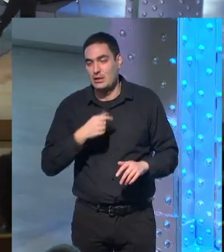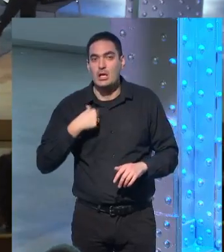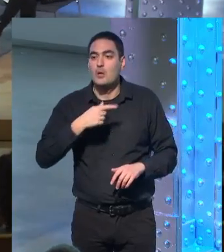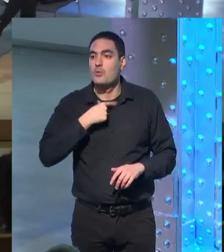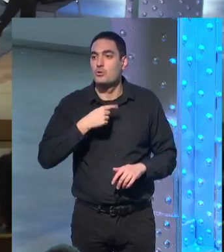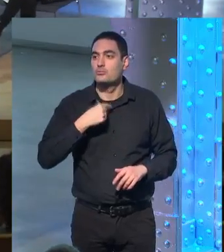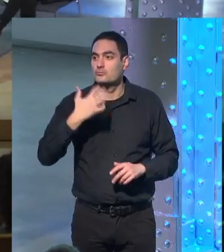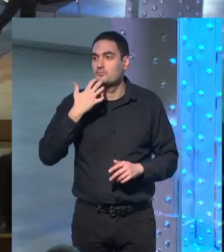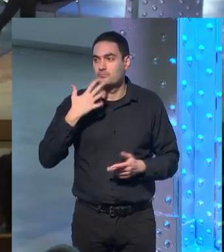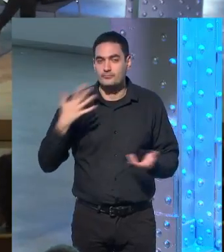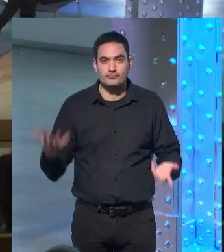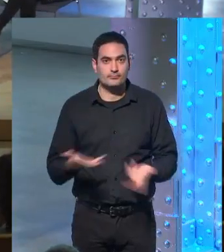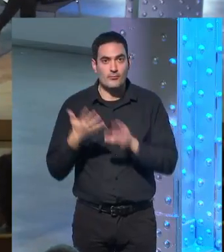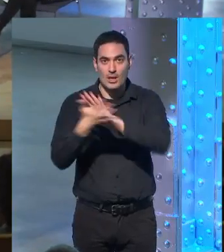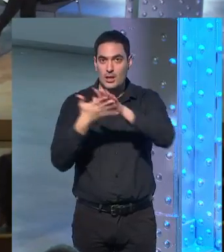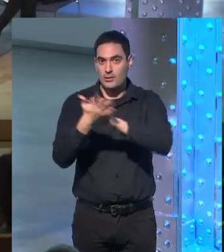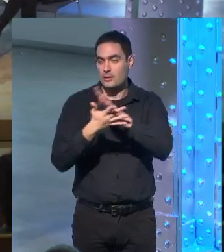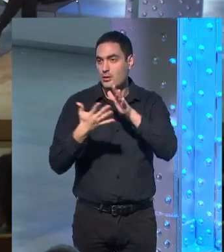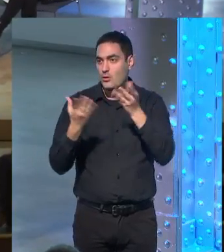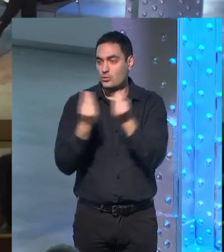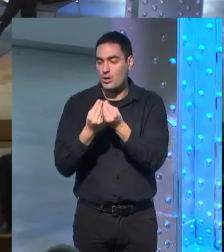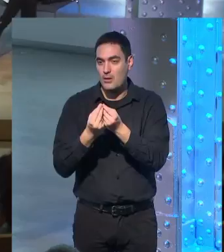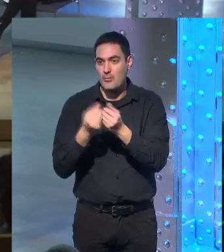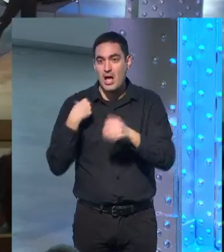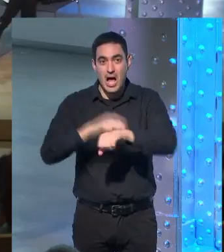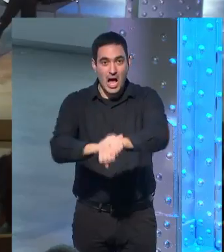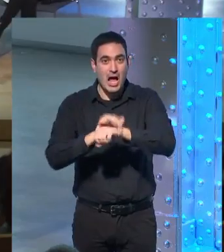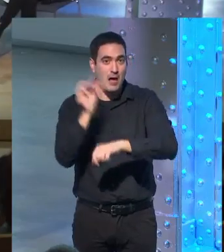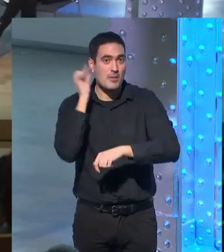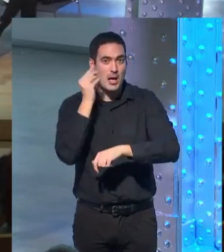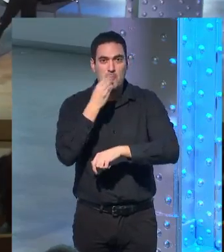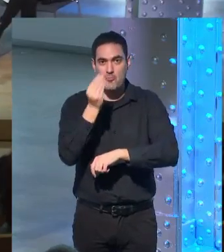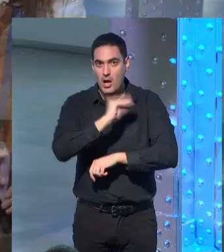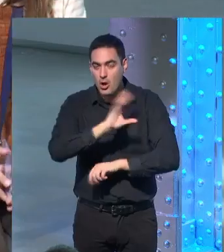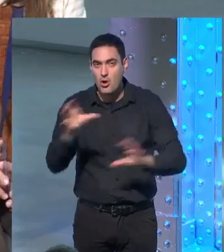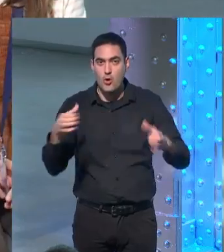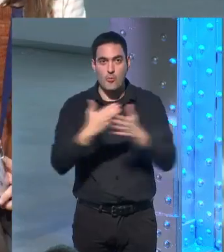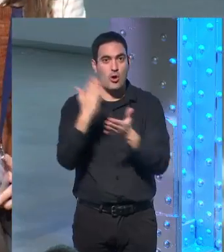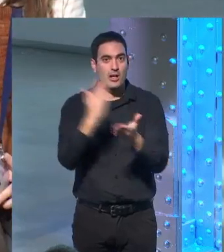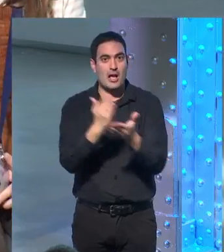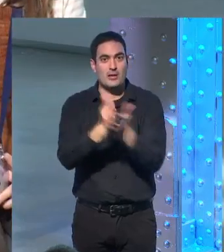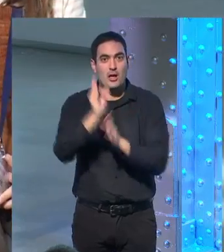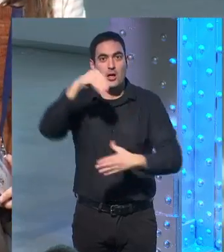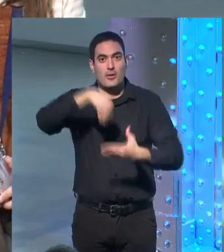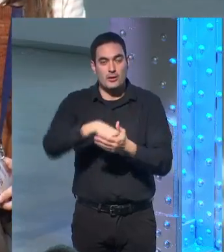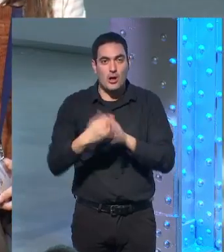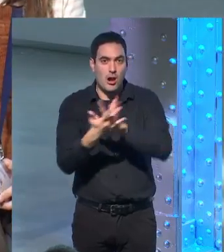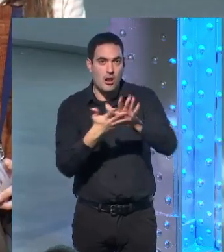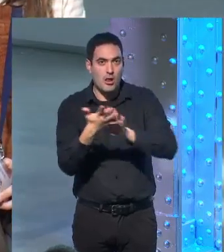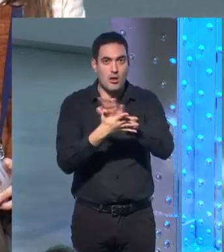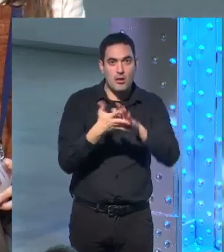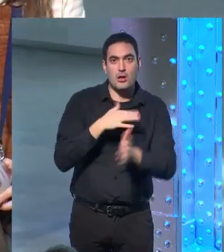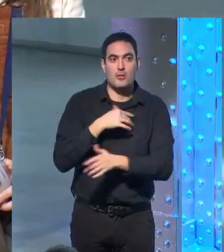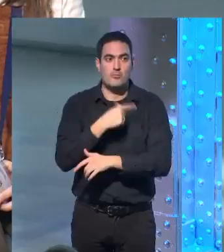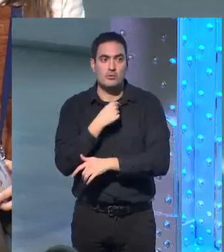me gusta estar pues hablando con mi mejor amiga o en un grupo de la clase. O hay veces que me preguntan si les